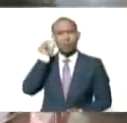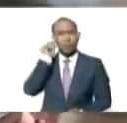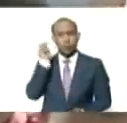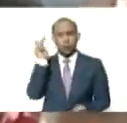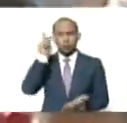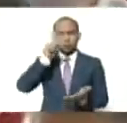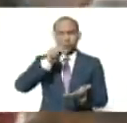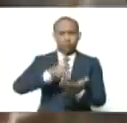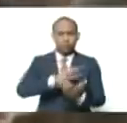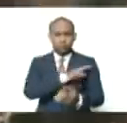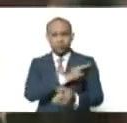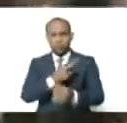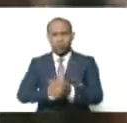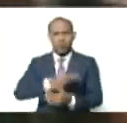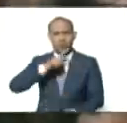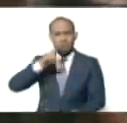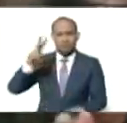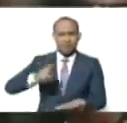poder de verdad, verdad.